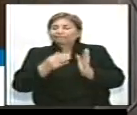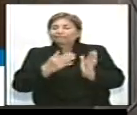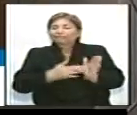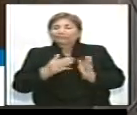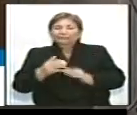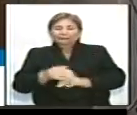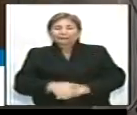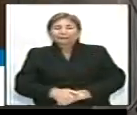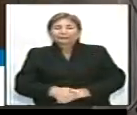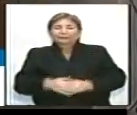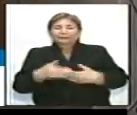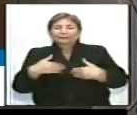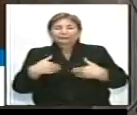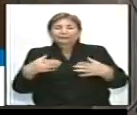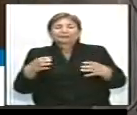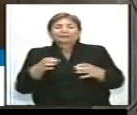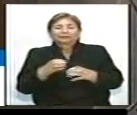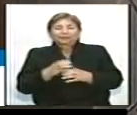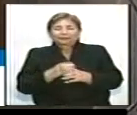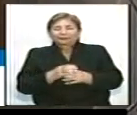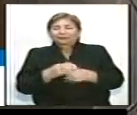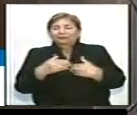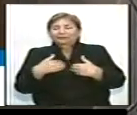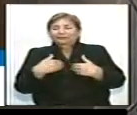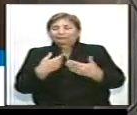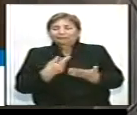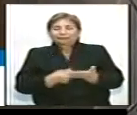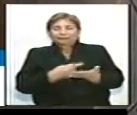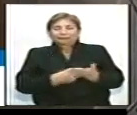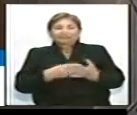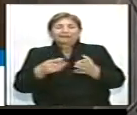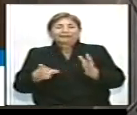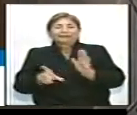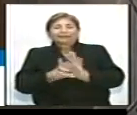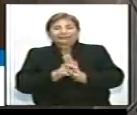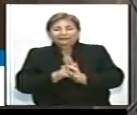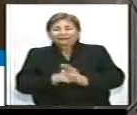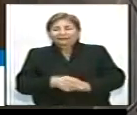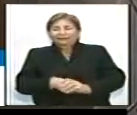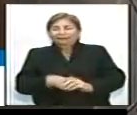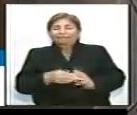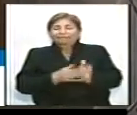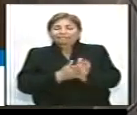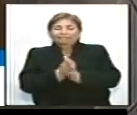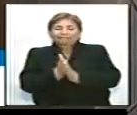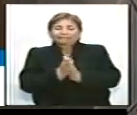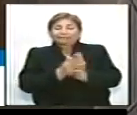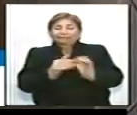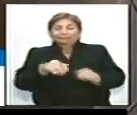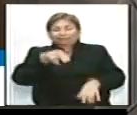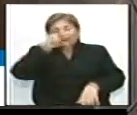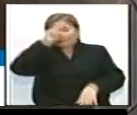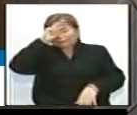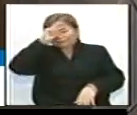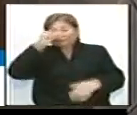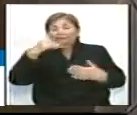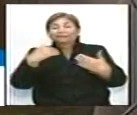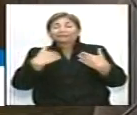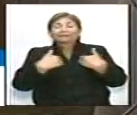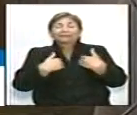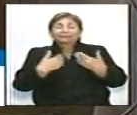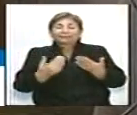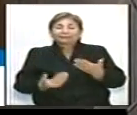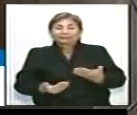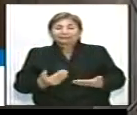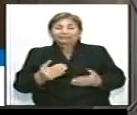proceso puedan concretarse y puedan convertirse en leyes en favor del Perú, ¿no? Tenemos, por